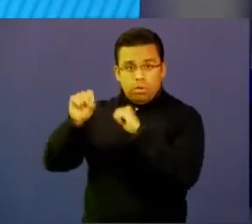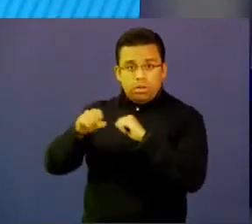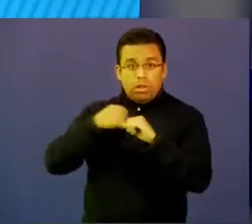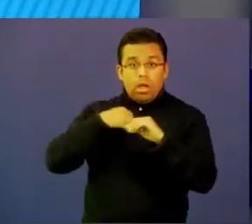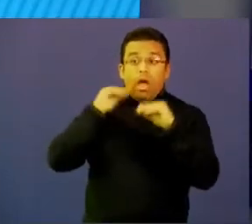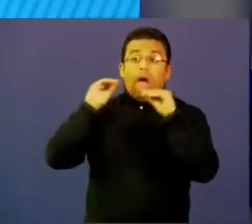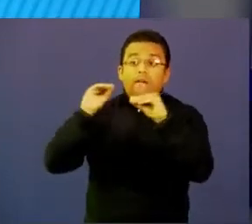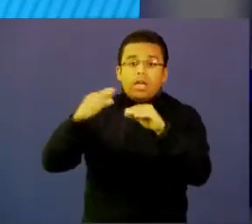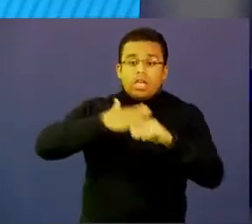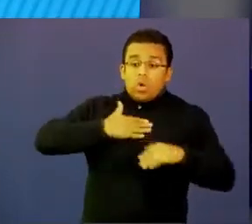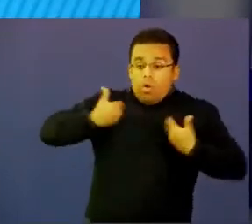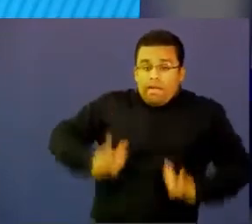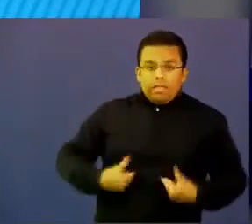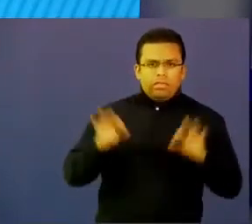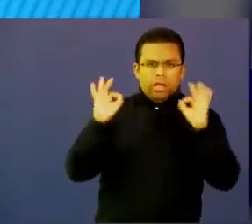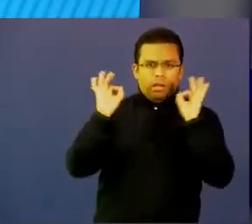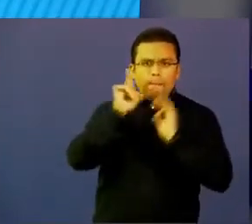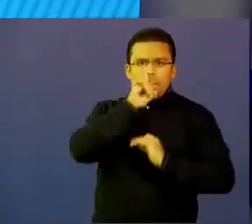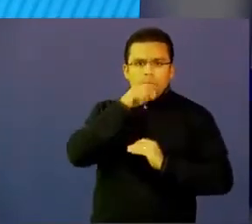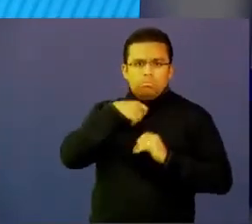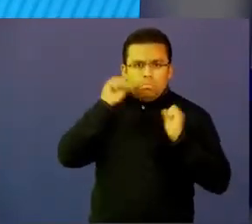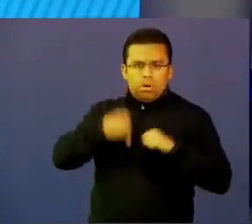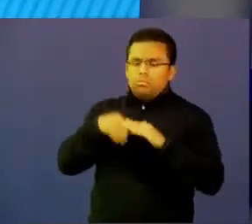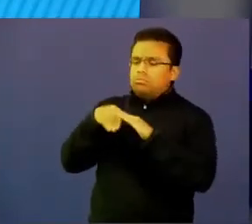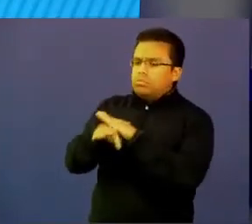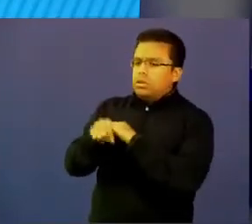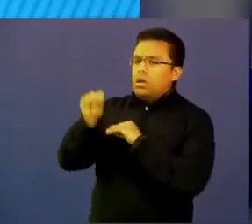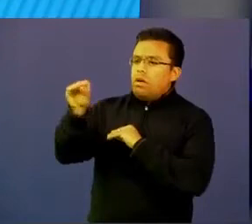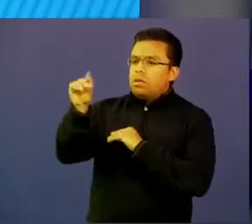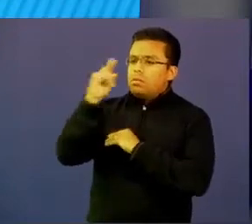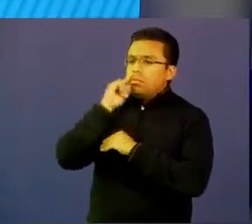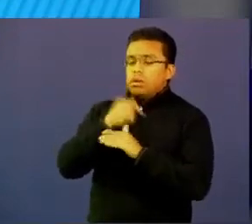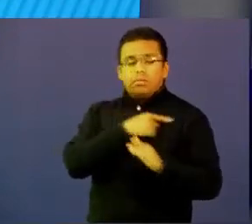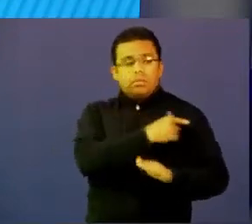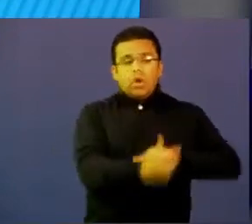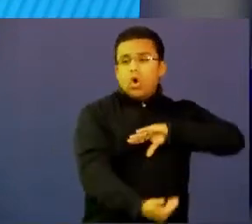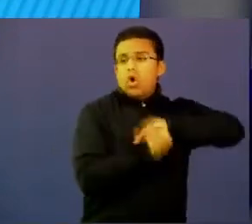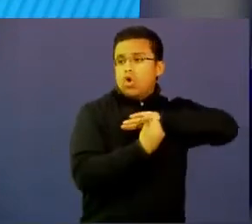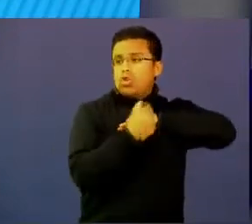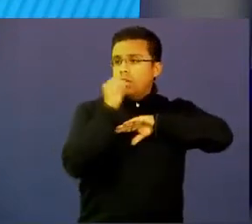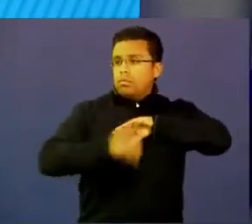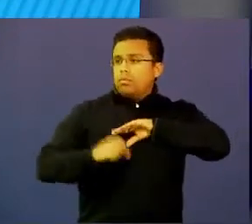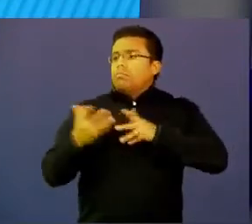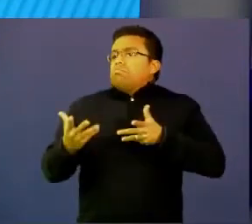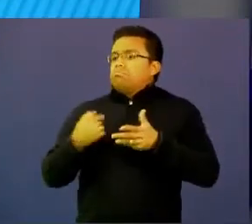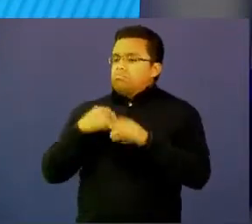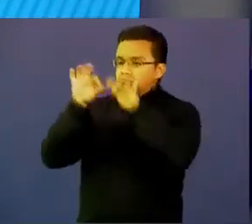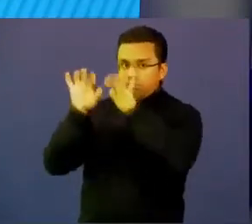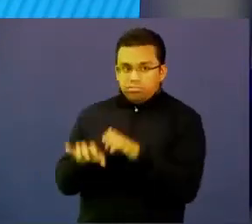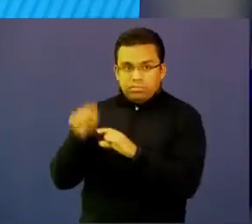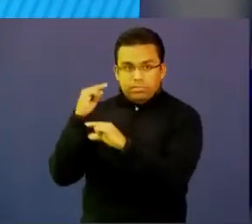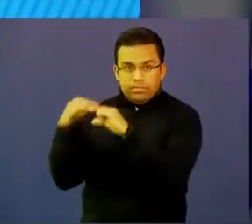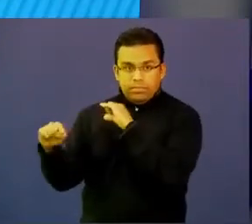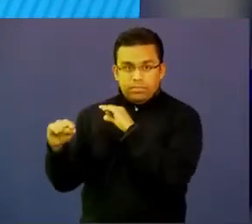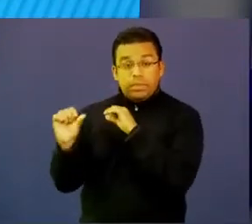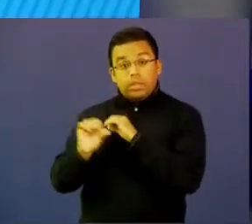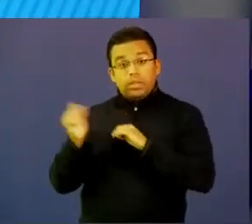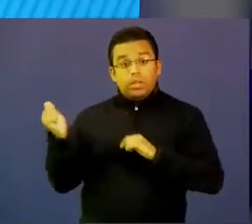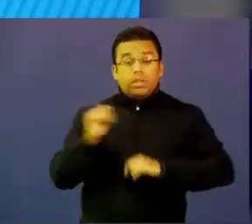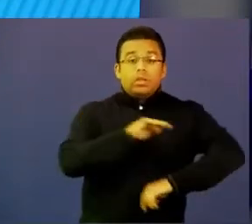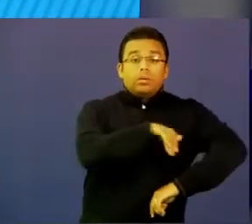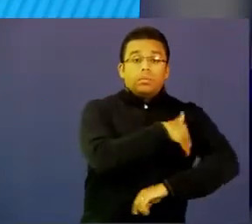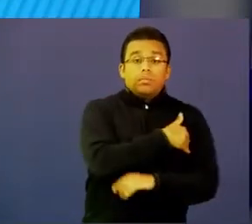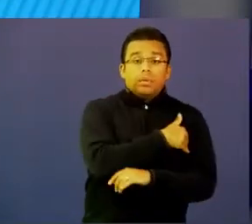y además buscar ayuda, porque ellos pueden tener todas unas formas de orientarte. Y también nosotros desde el Ministerio tenemos una estrategia que se llama En